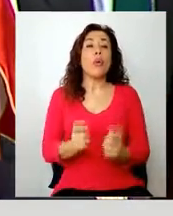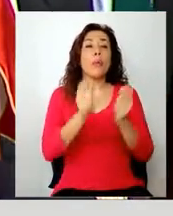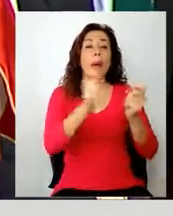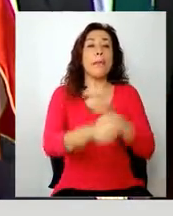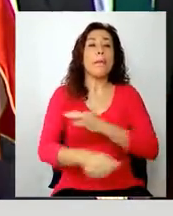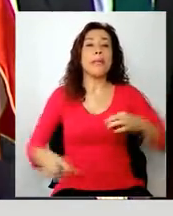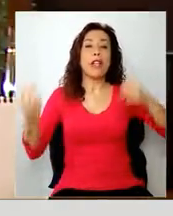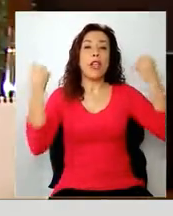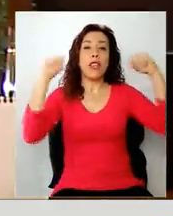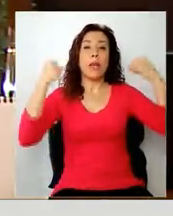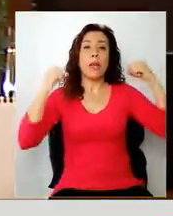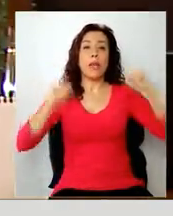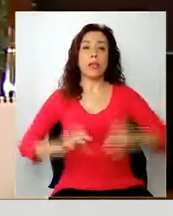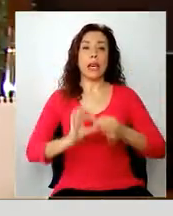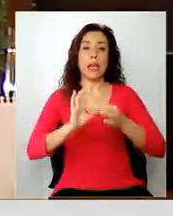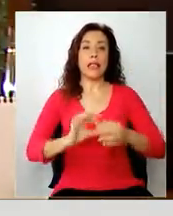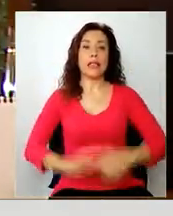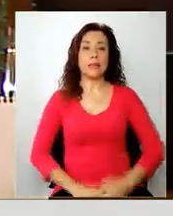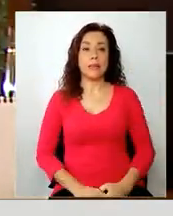Muchas gracias